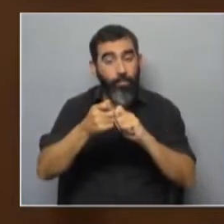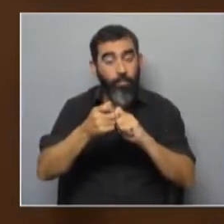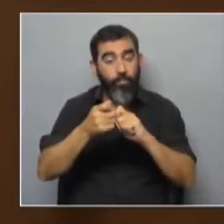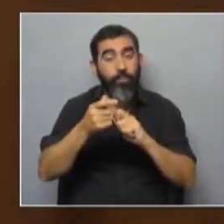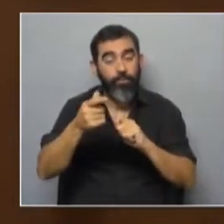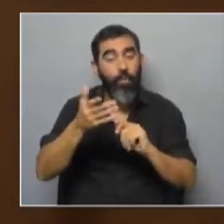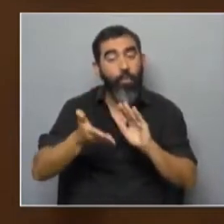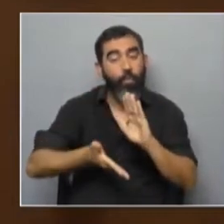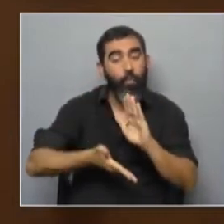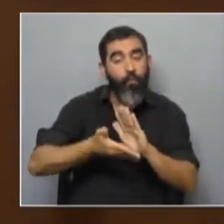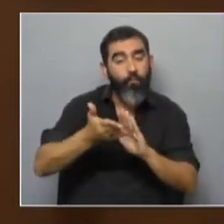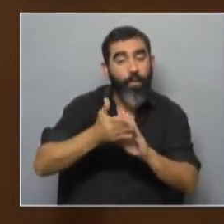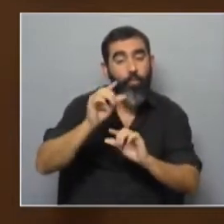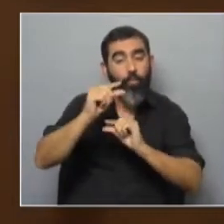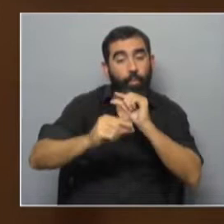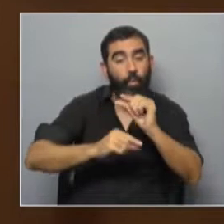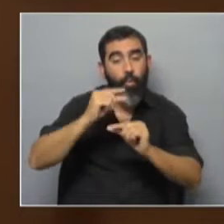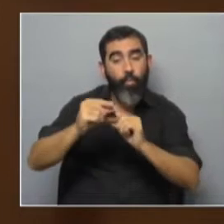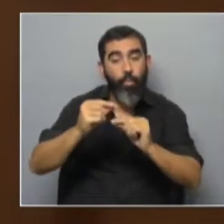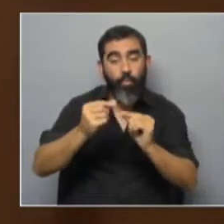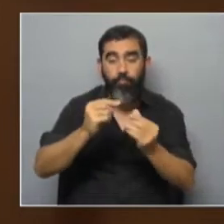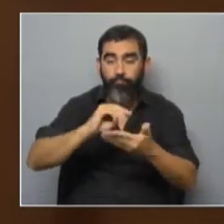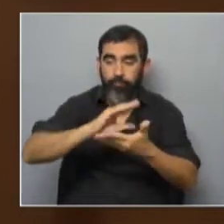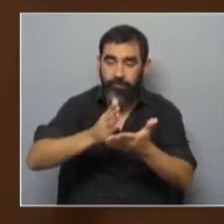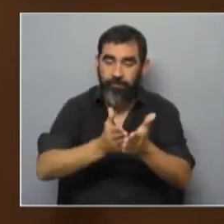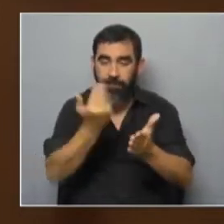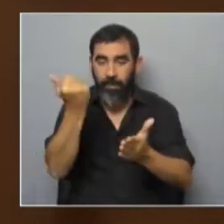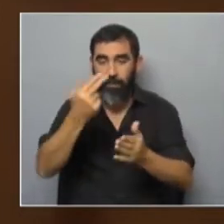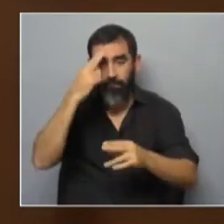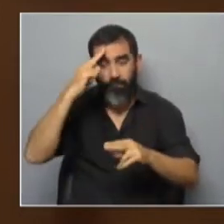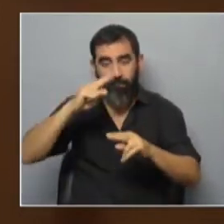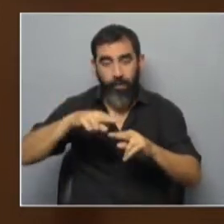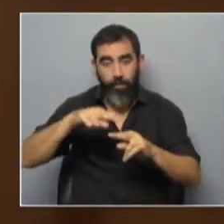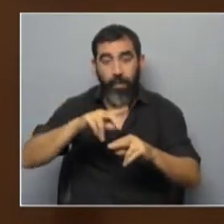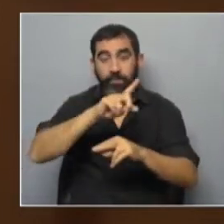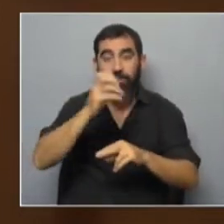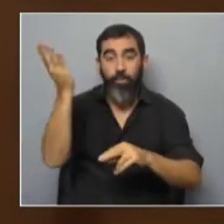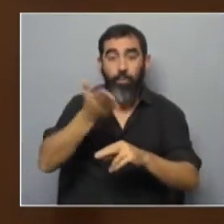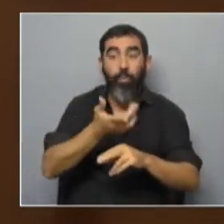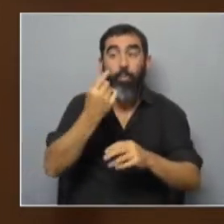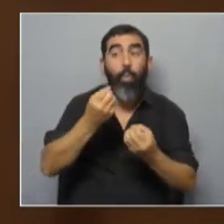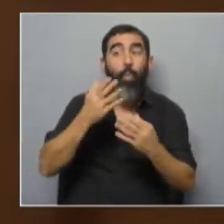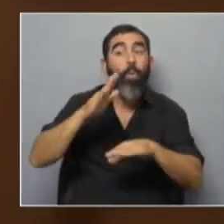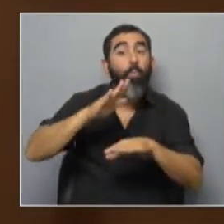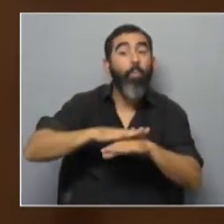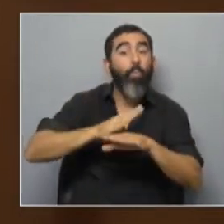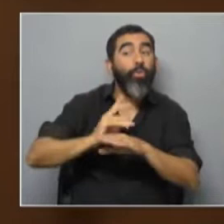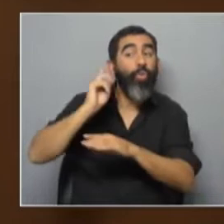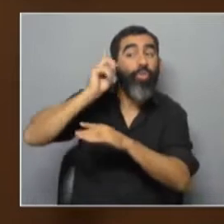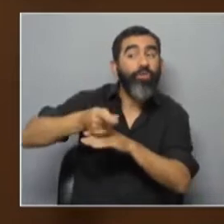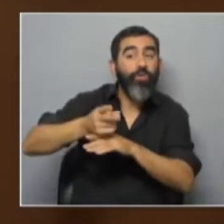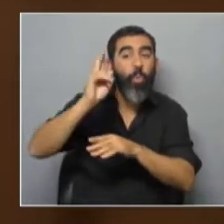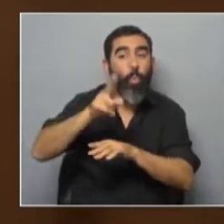vías, obviamente, apunta hacia la eliminación de la enfermedad, pero hay que ver en qué momento se toma la